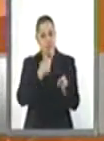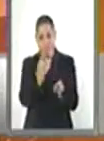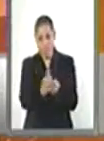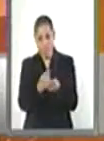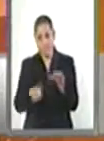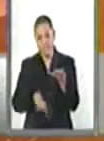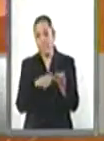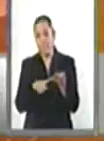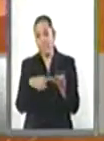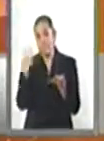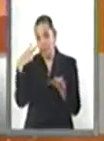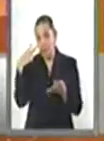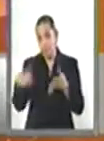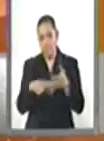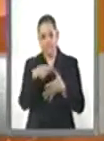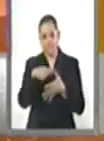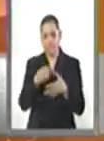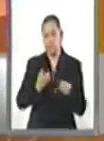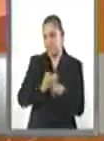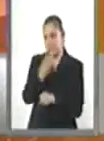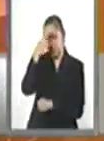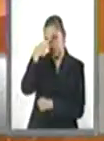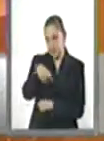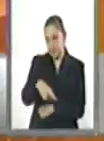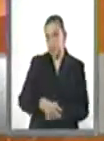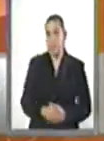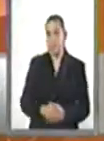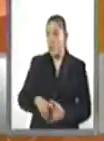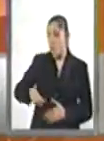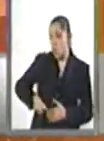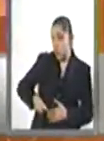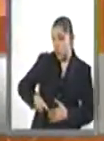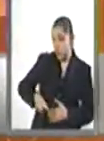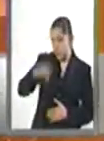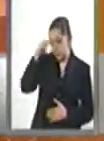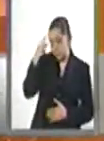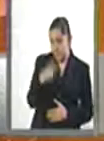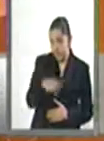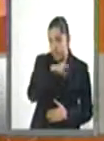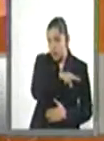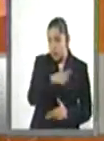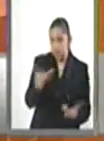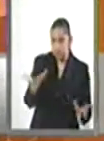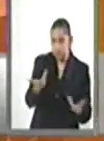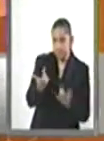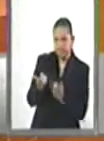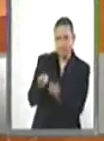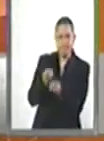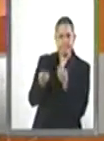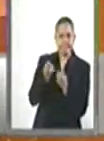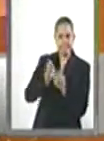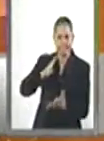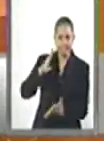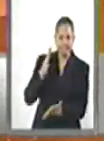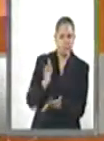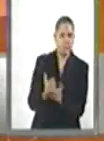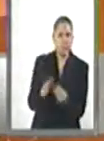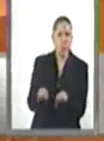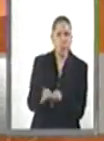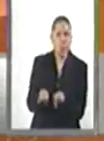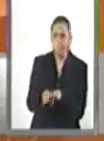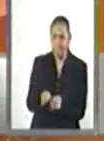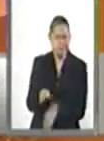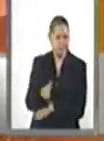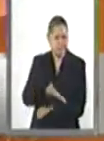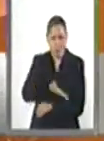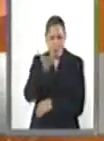México. El Estado mexicano no ha sabido poner fin a este tipo de acciones que